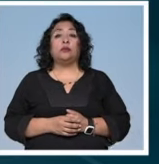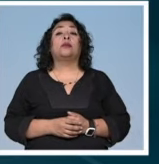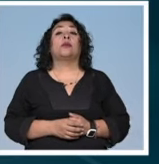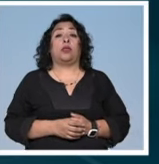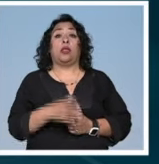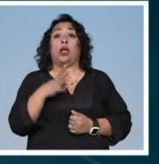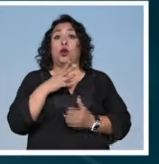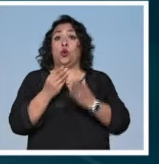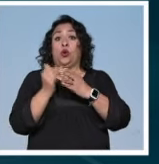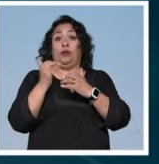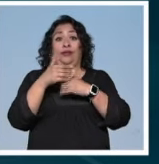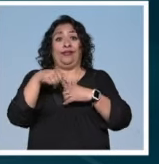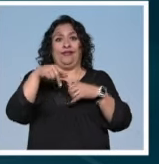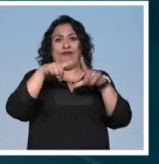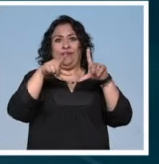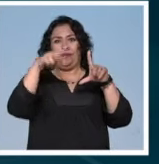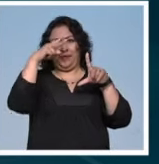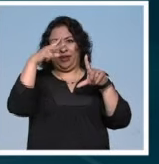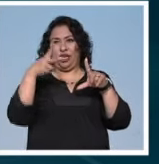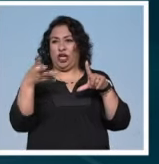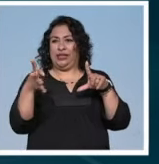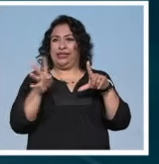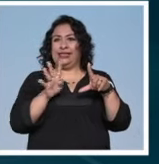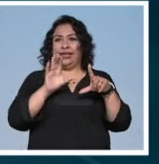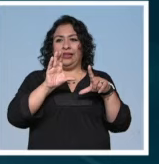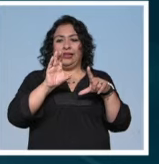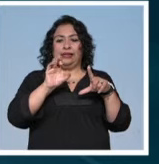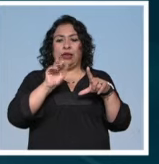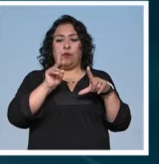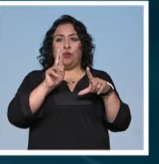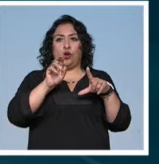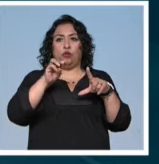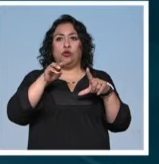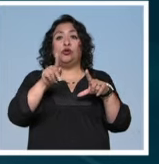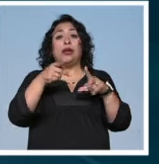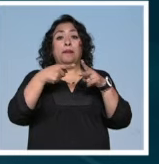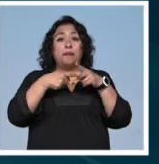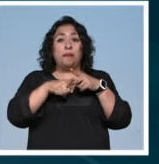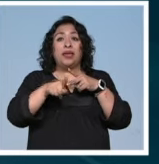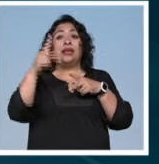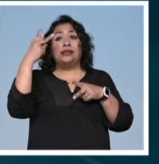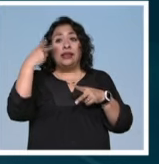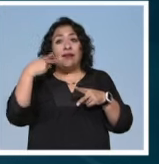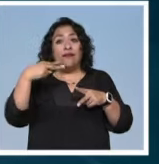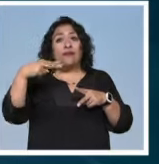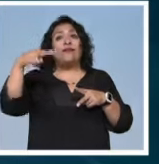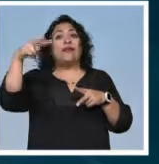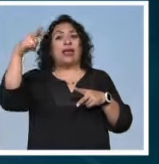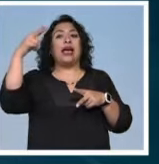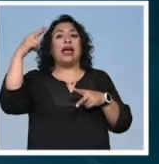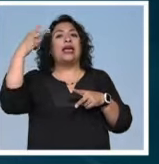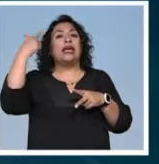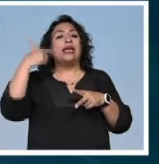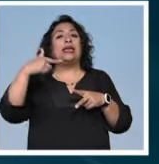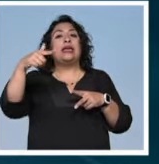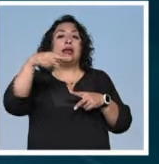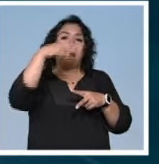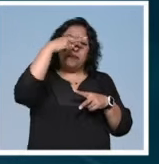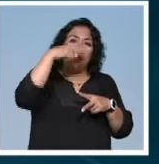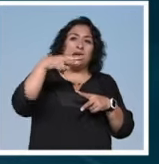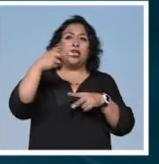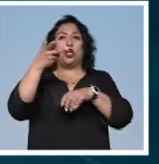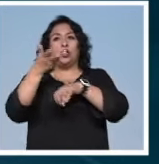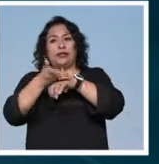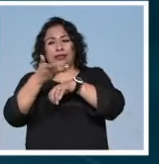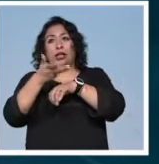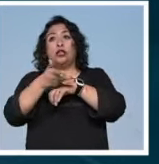Con un estreno en nuestro país, el ensamble Sepro Music inició su gira binacional México-Estados Unidos con el programa Traslínea